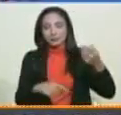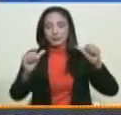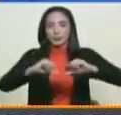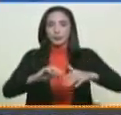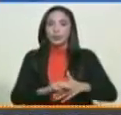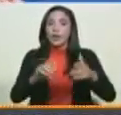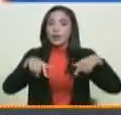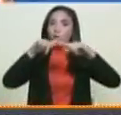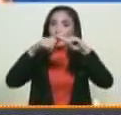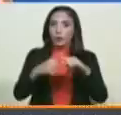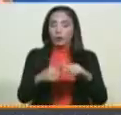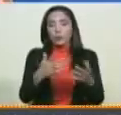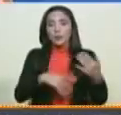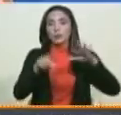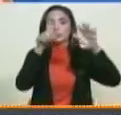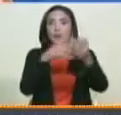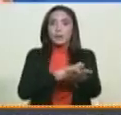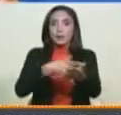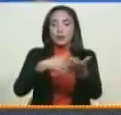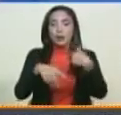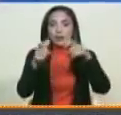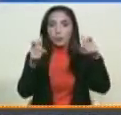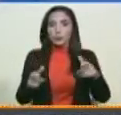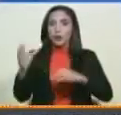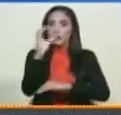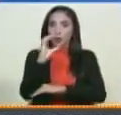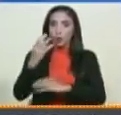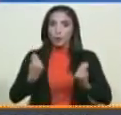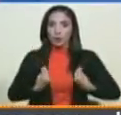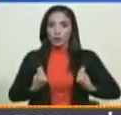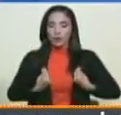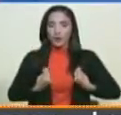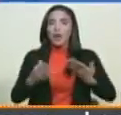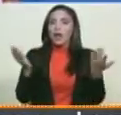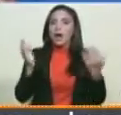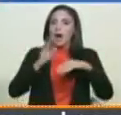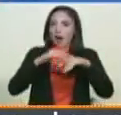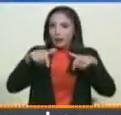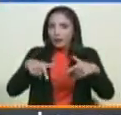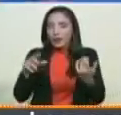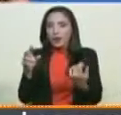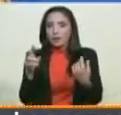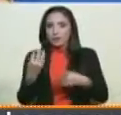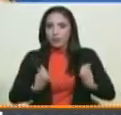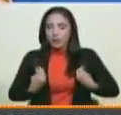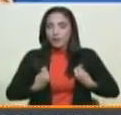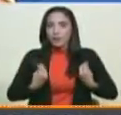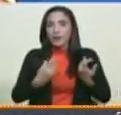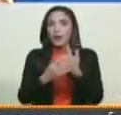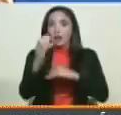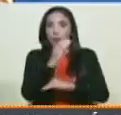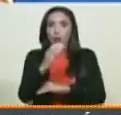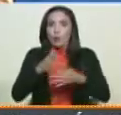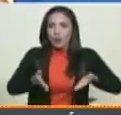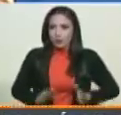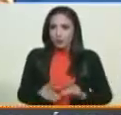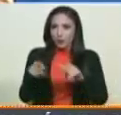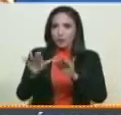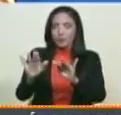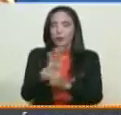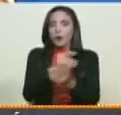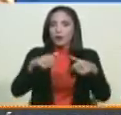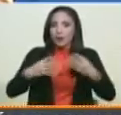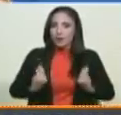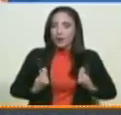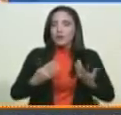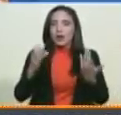si en Venezuela hay casi 6 millones de colombianos desplazados forzosos por la violencia y migrantes voluntarios, ¿cuánto